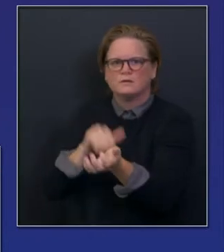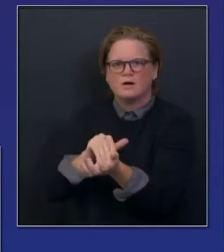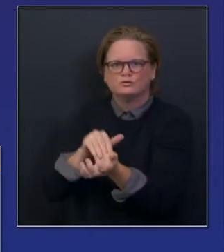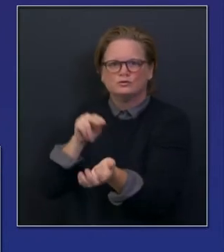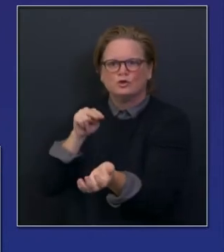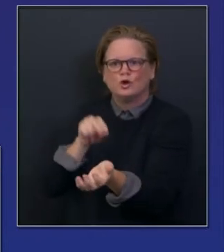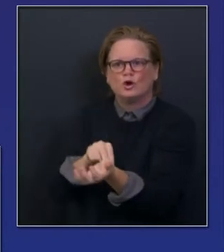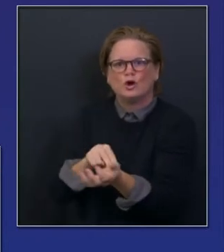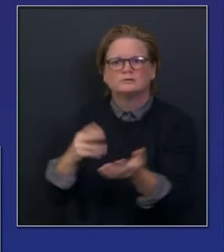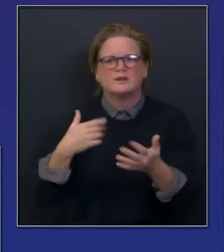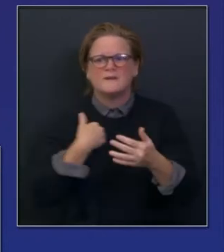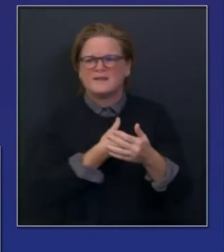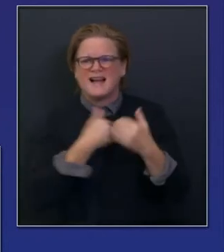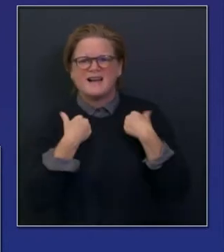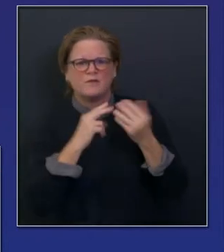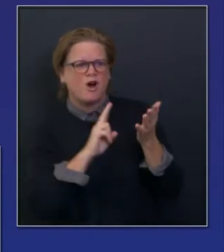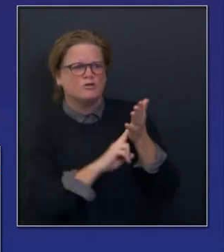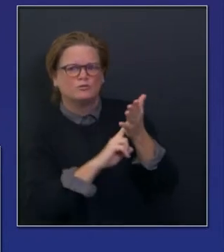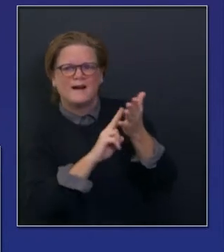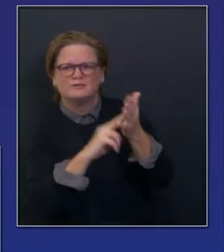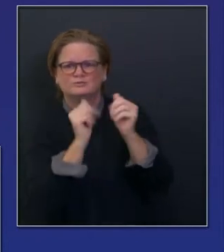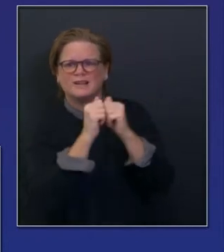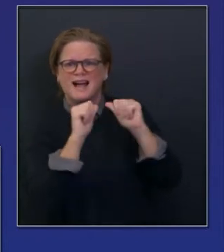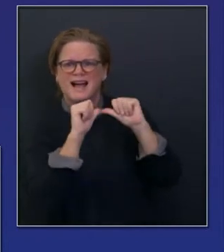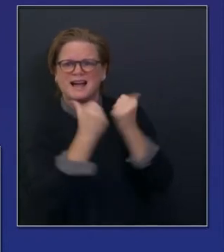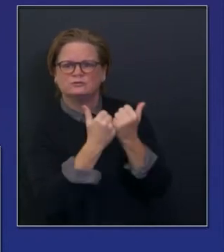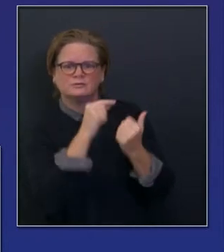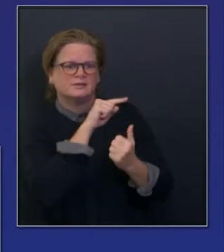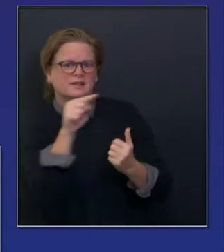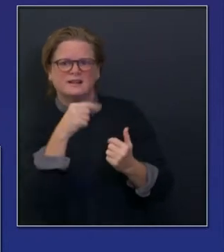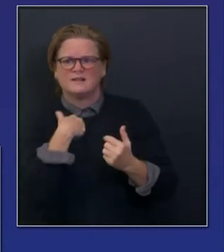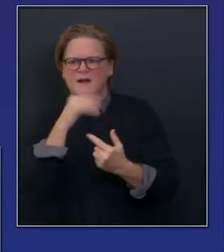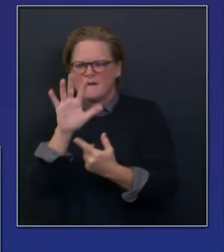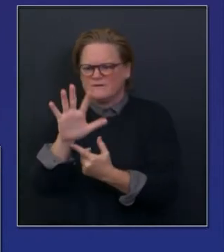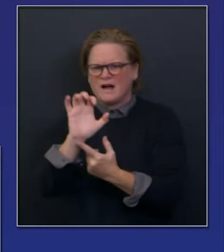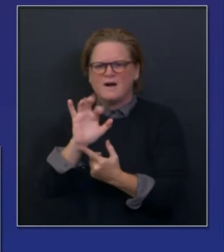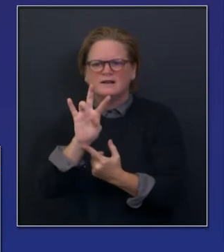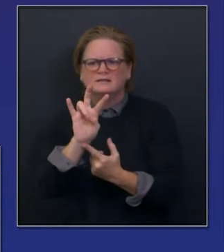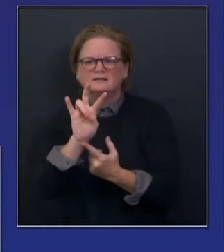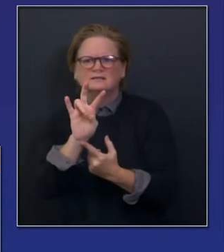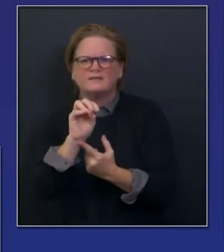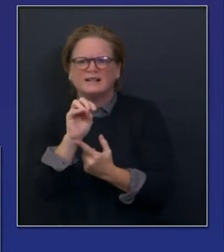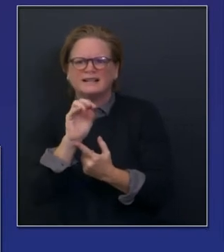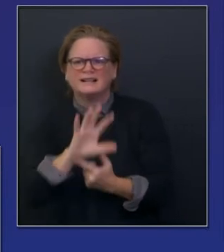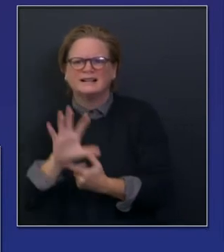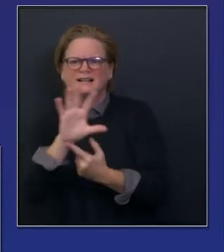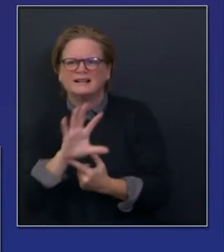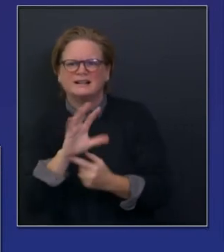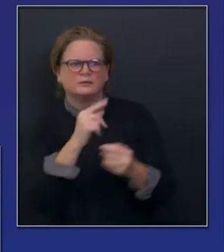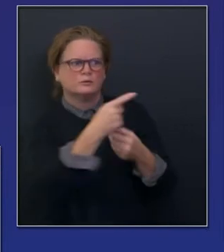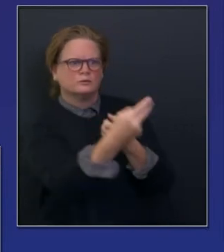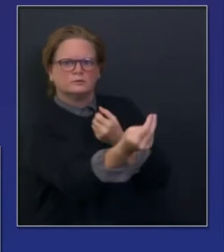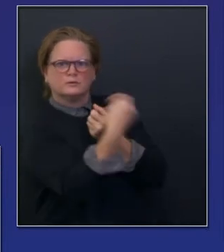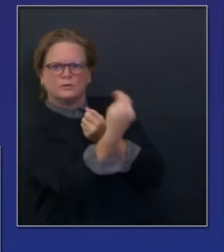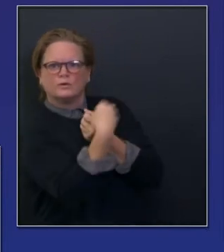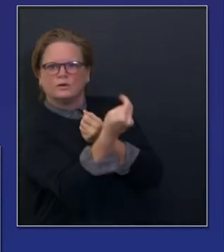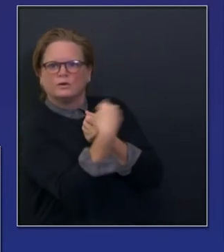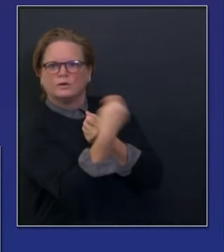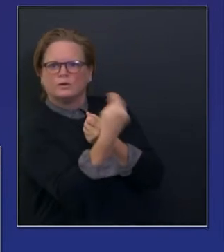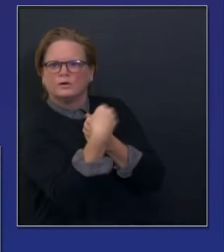estamos buscando la manera de contratar personal adicional a través de agencias. Algunos han sido desplegados